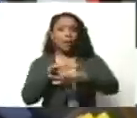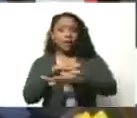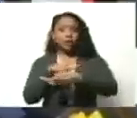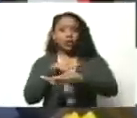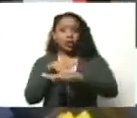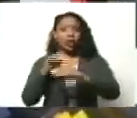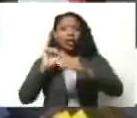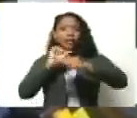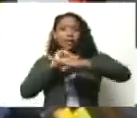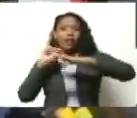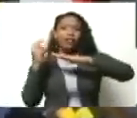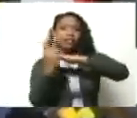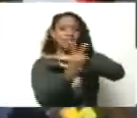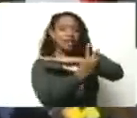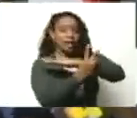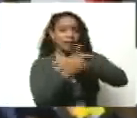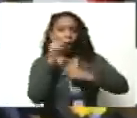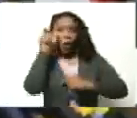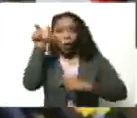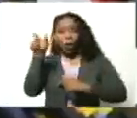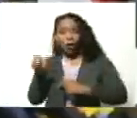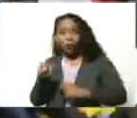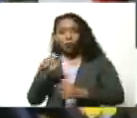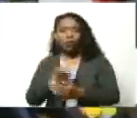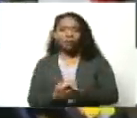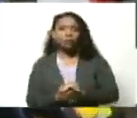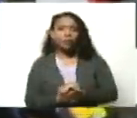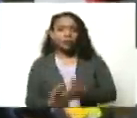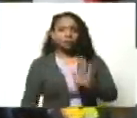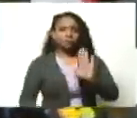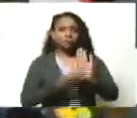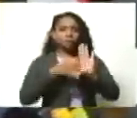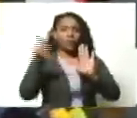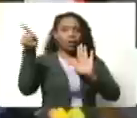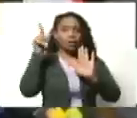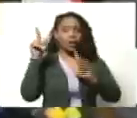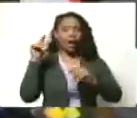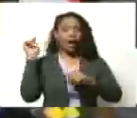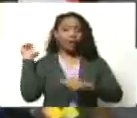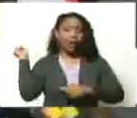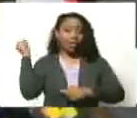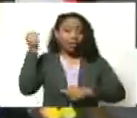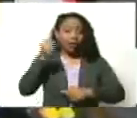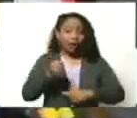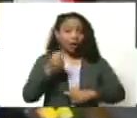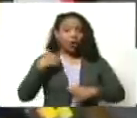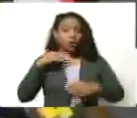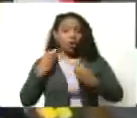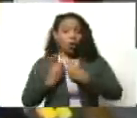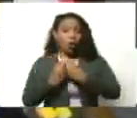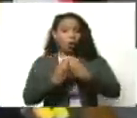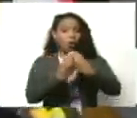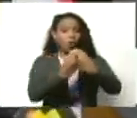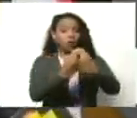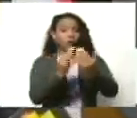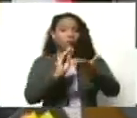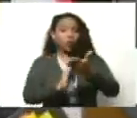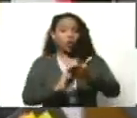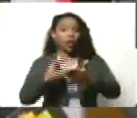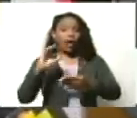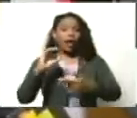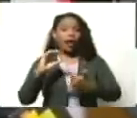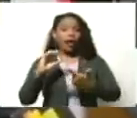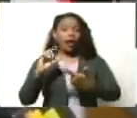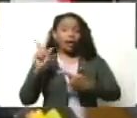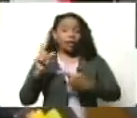San Vicente y las Granadinas, Ram González, la posición que el CARICOM va a traer. Vamos a acompañar la posición del CARICOM y